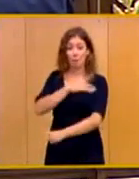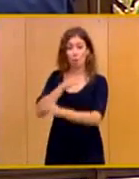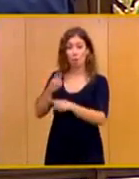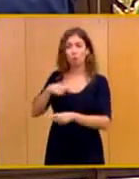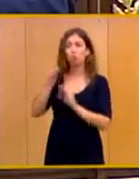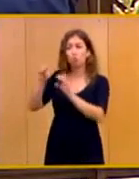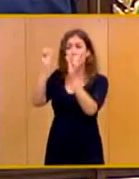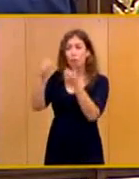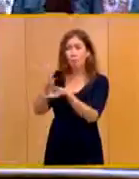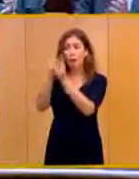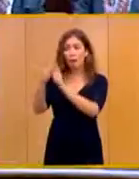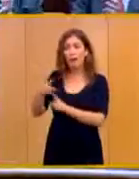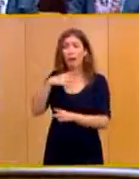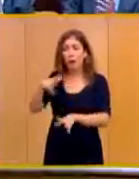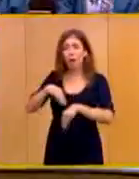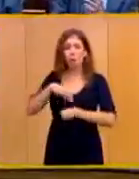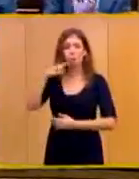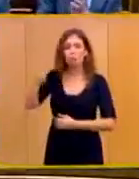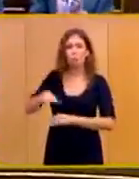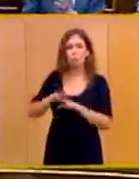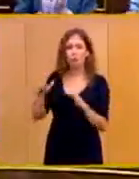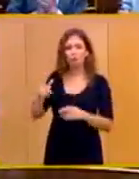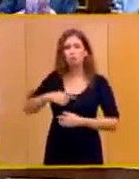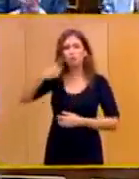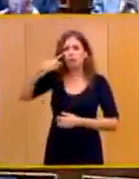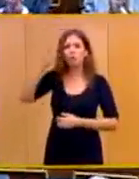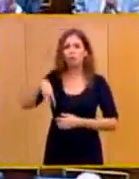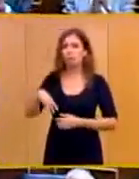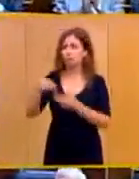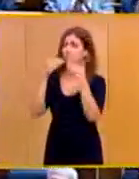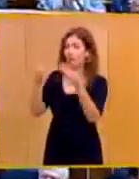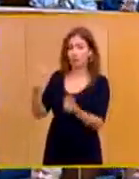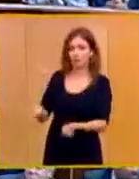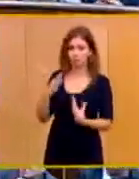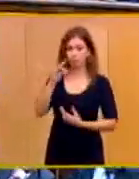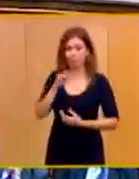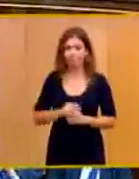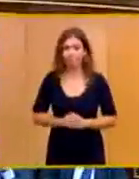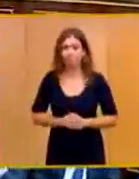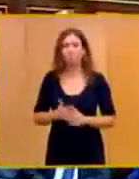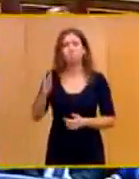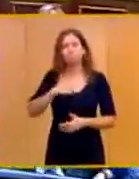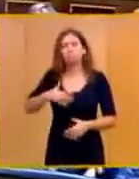Nunca. No solo lo reconozco, sino que además lo agradezco. Pero añado,